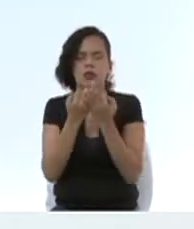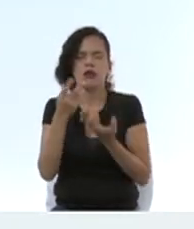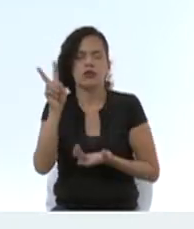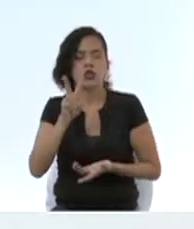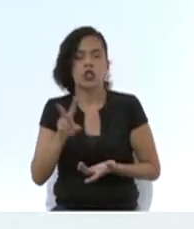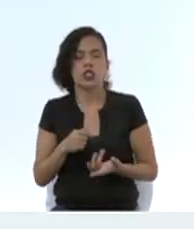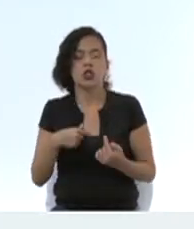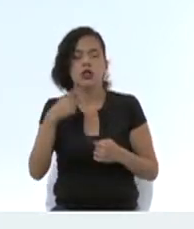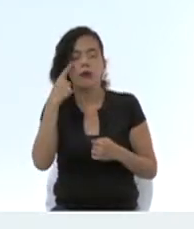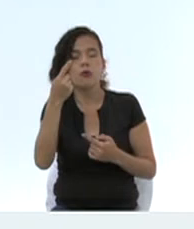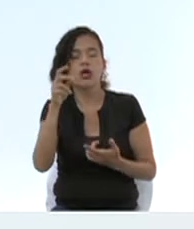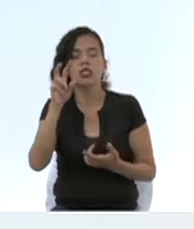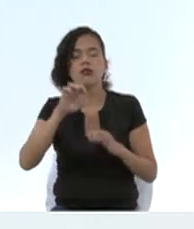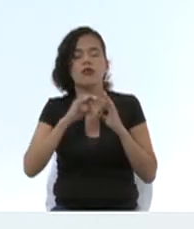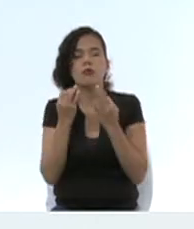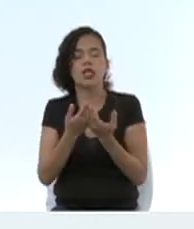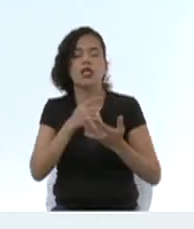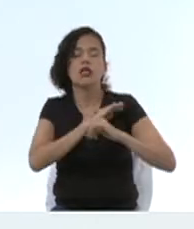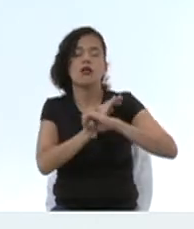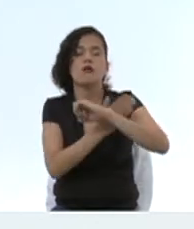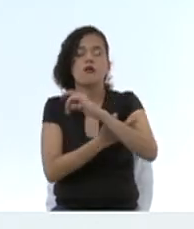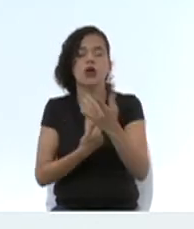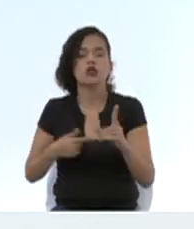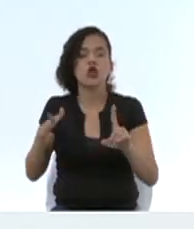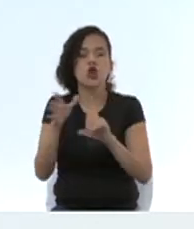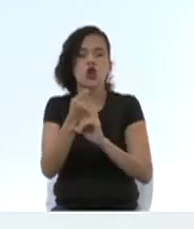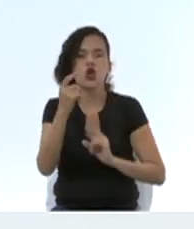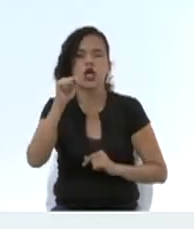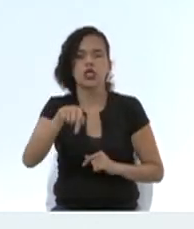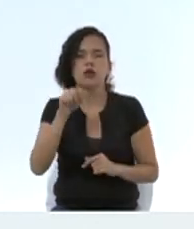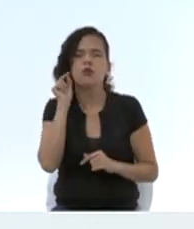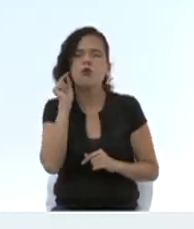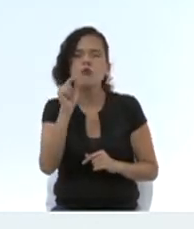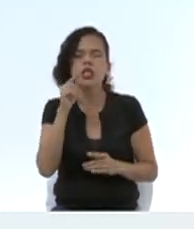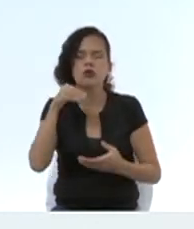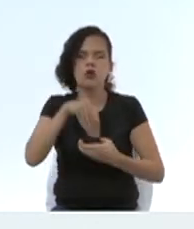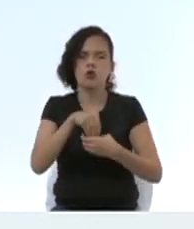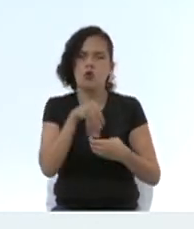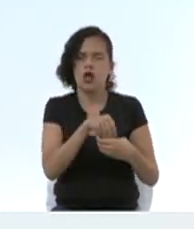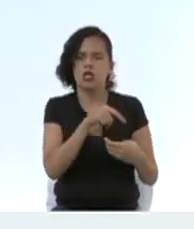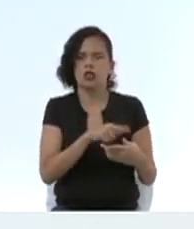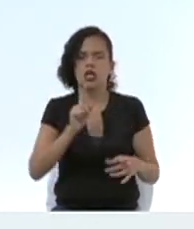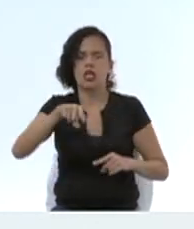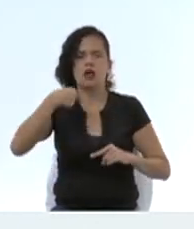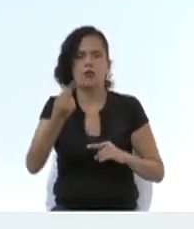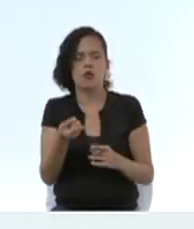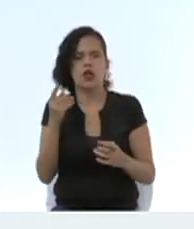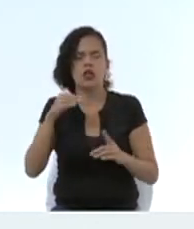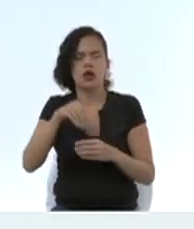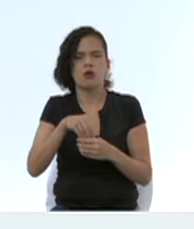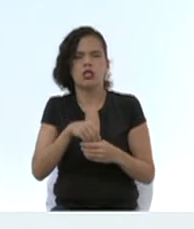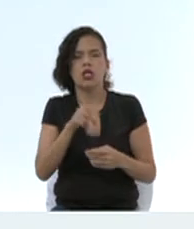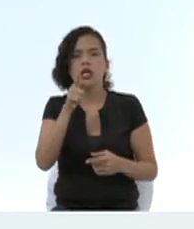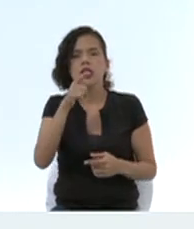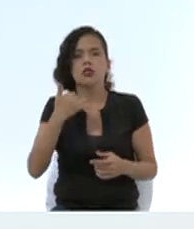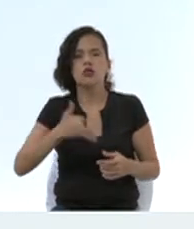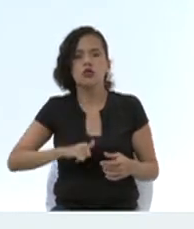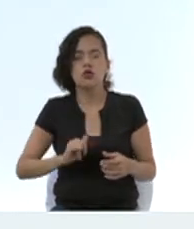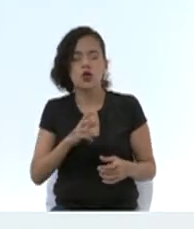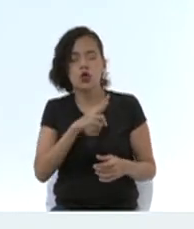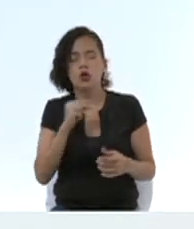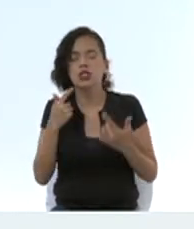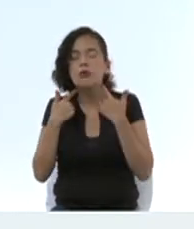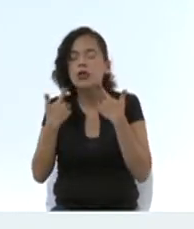a esa familia que desde el esfuerzo logró en estos momentos, en ese momento de pandemia y luego de la pandemia, que su hijo no quedara fuera de la